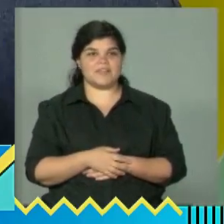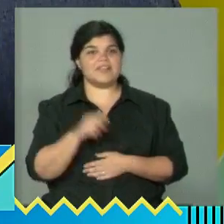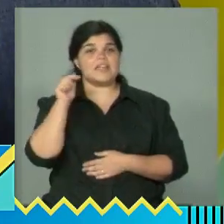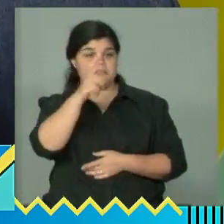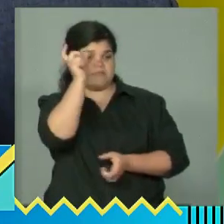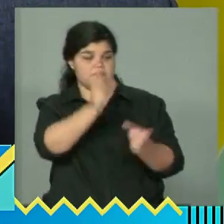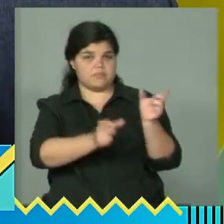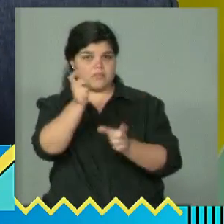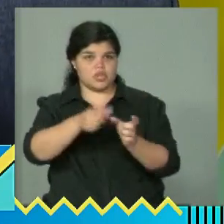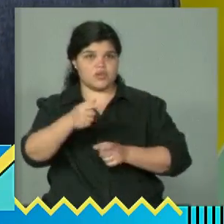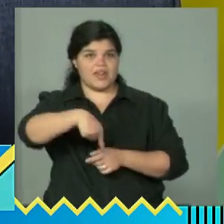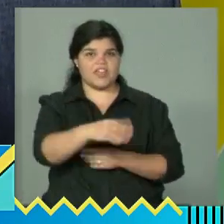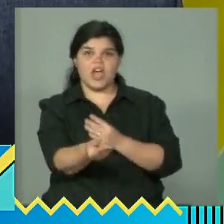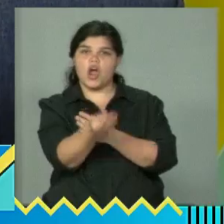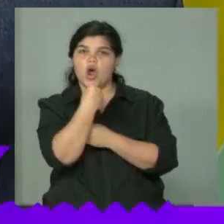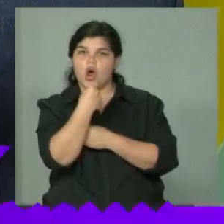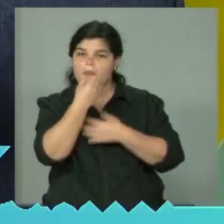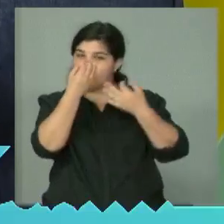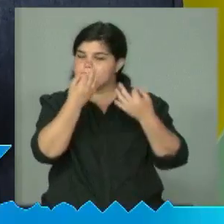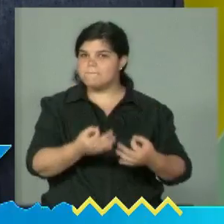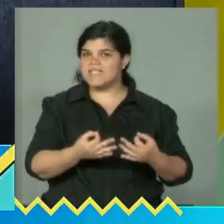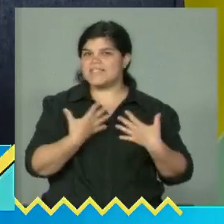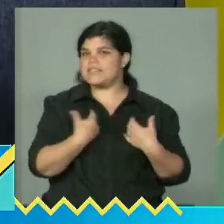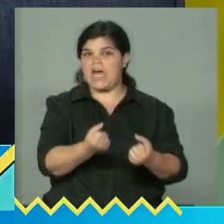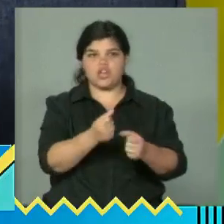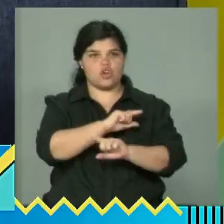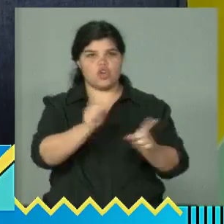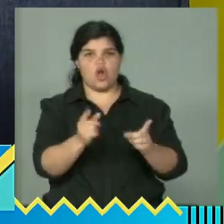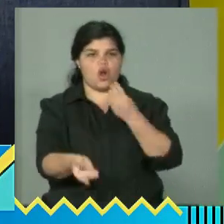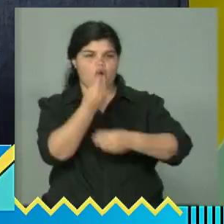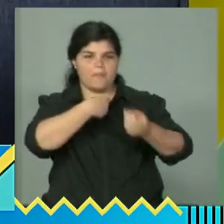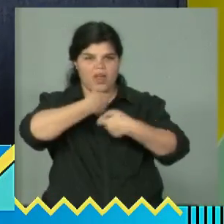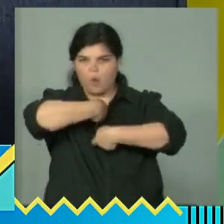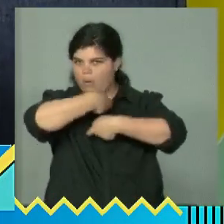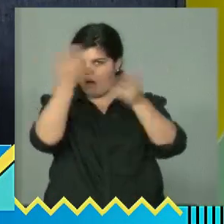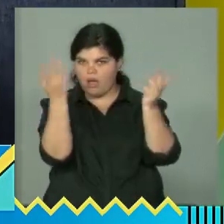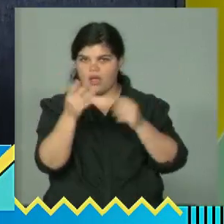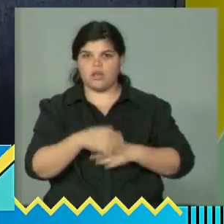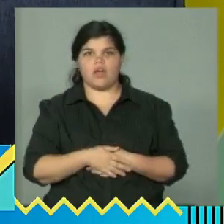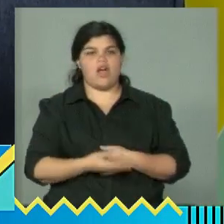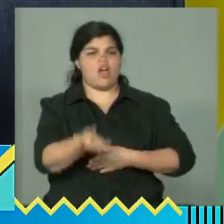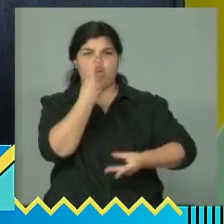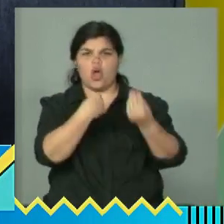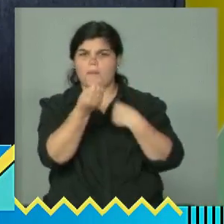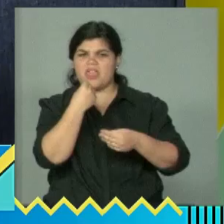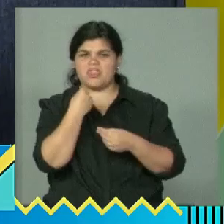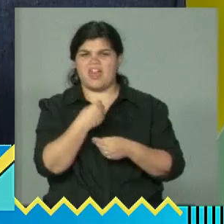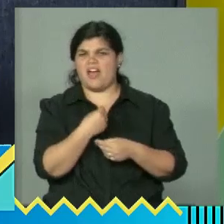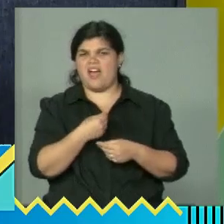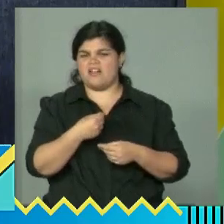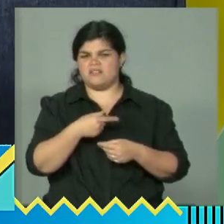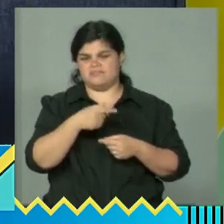la gente no come sano y, bueno, come cualquier cosa, en este caso chatarra, y